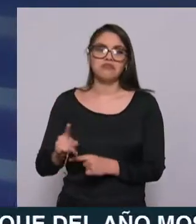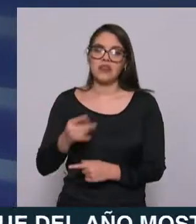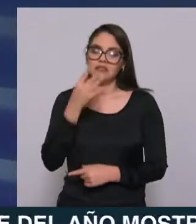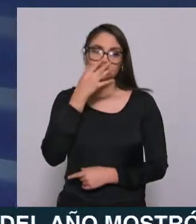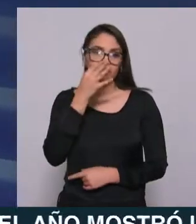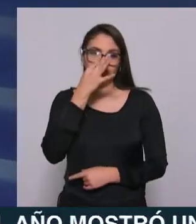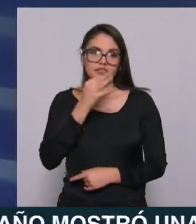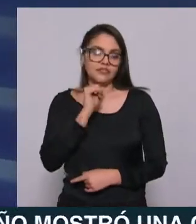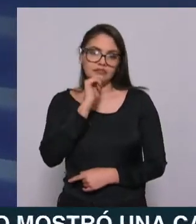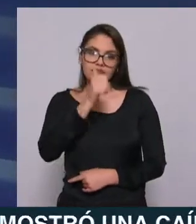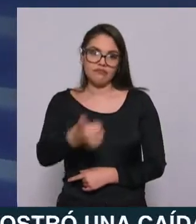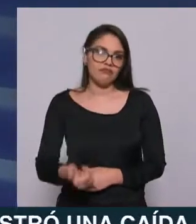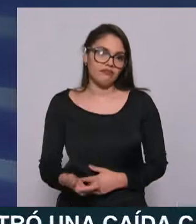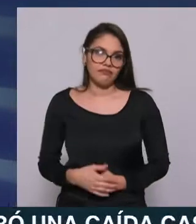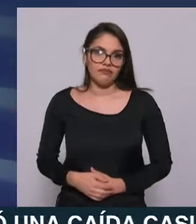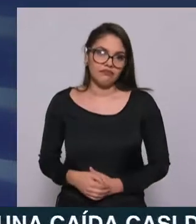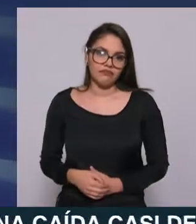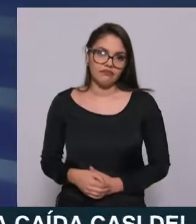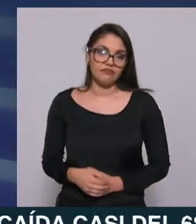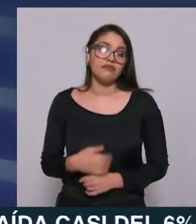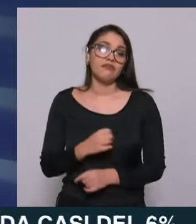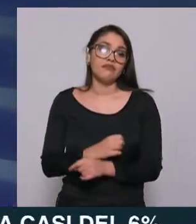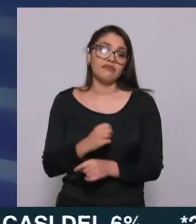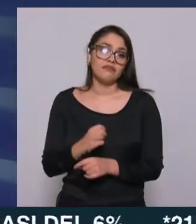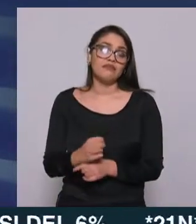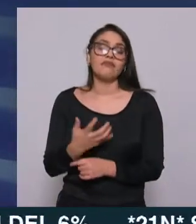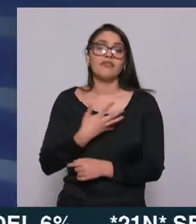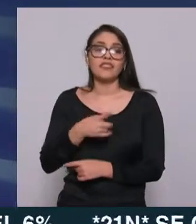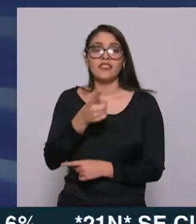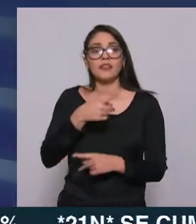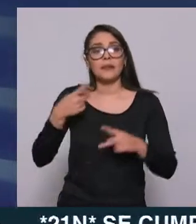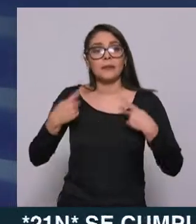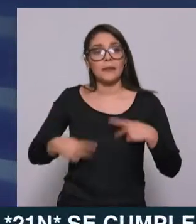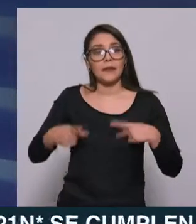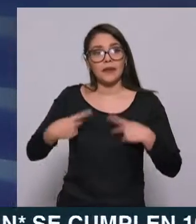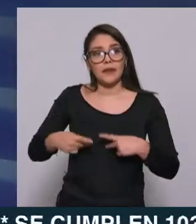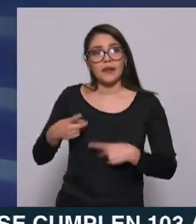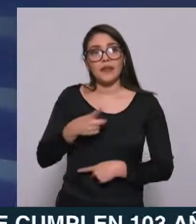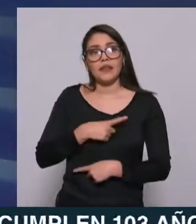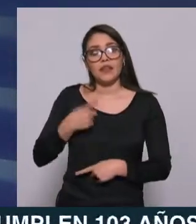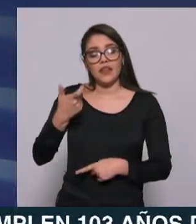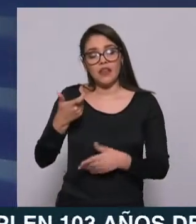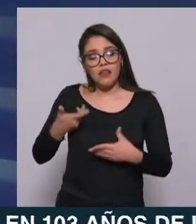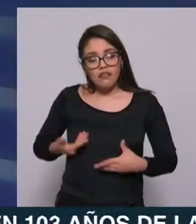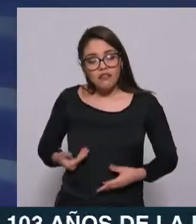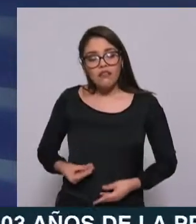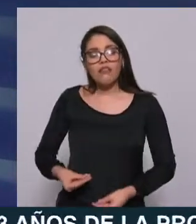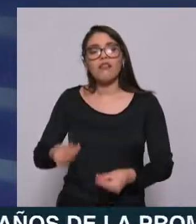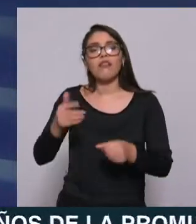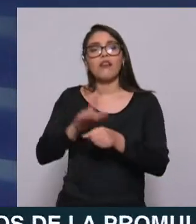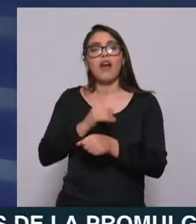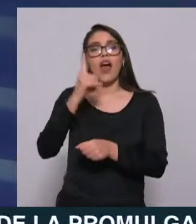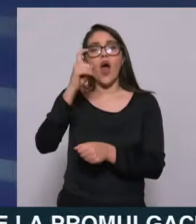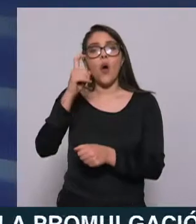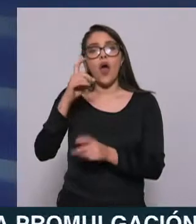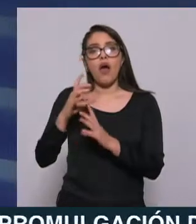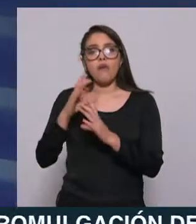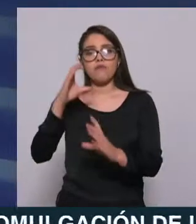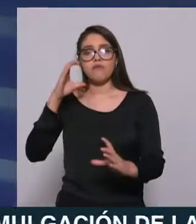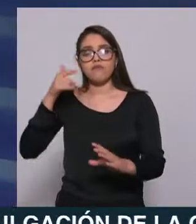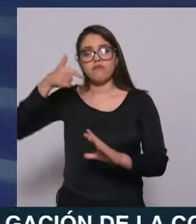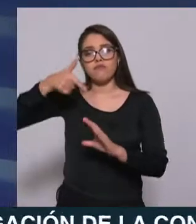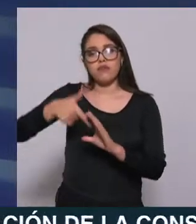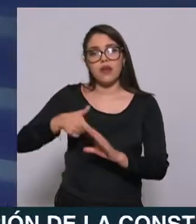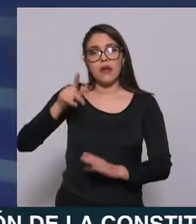que en esta zona habitan 20 millones. Entonces, son personas que tienen que generar más gastos porque compran agua por pipas que están pobremente